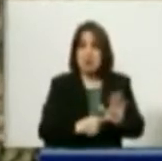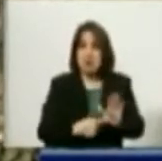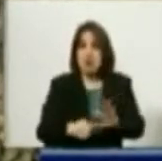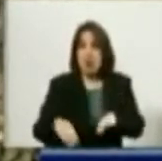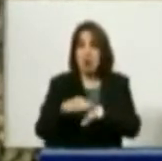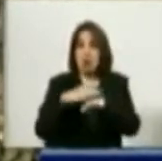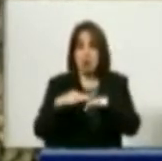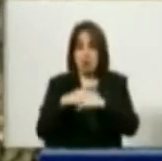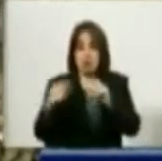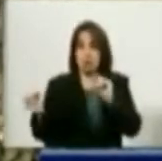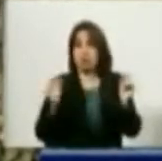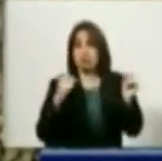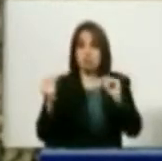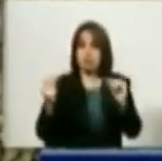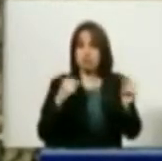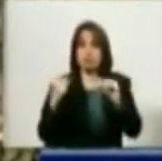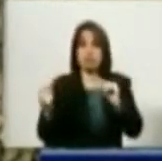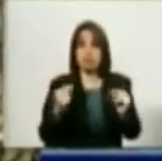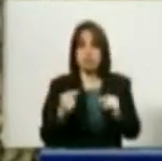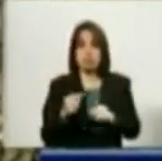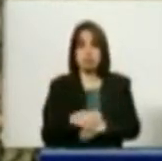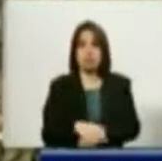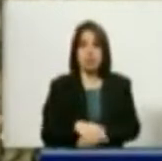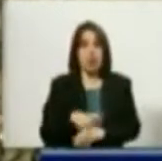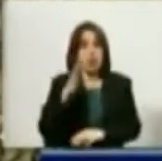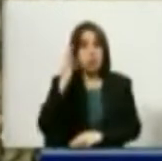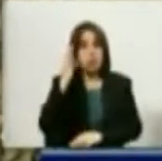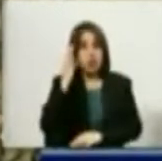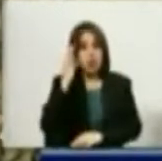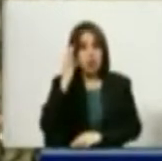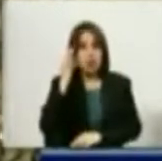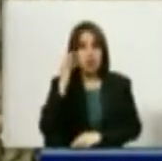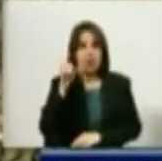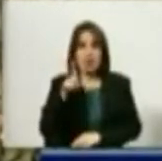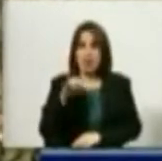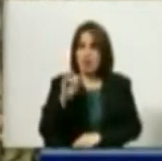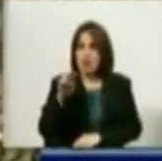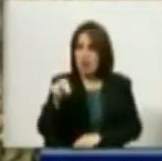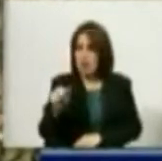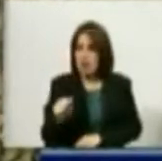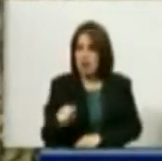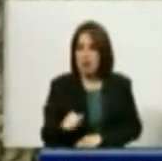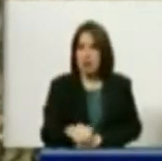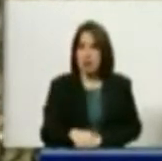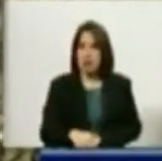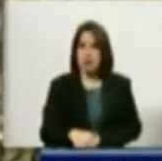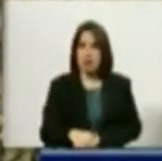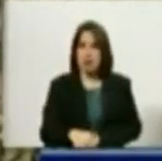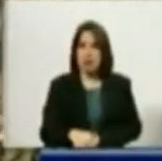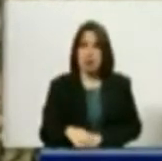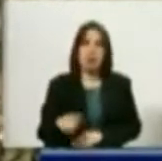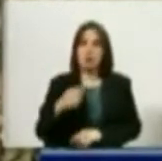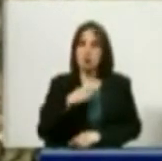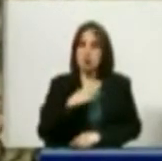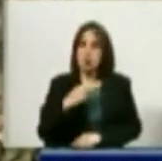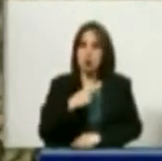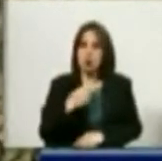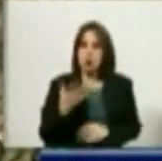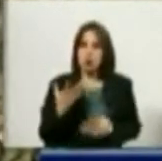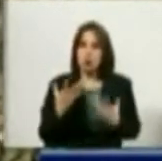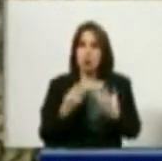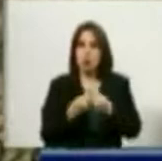ministros a Dina yo Por supuesto Pues yo era el ministro del despacho y con ella yo tenía tengo